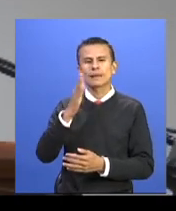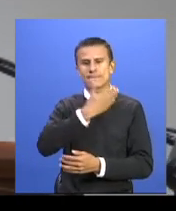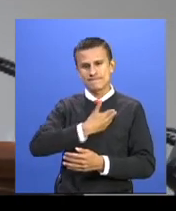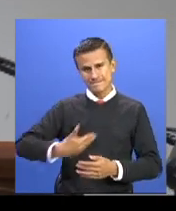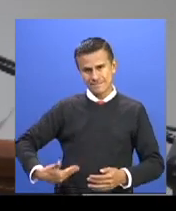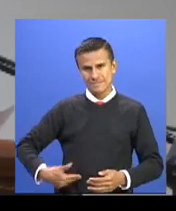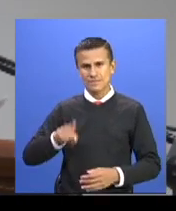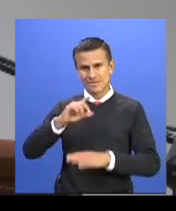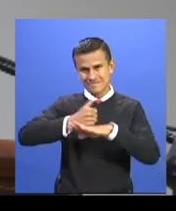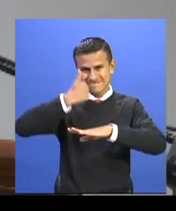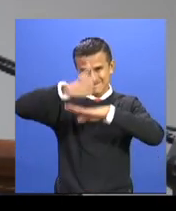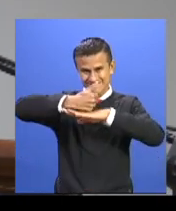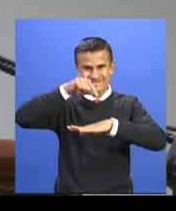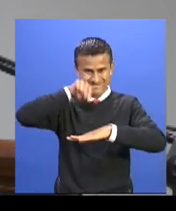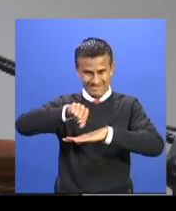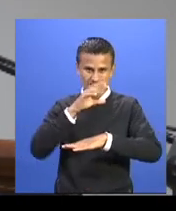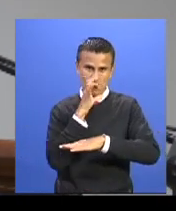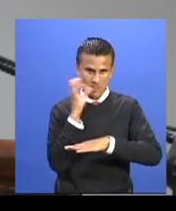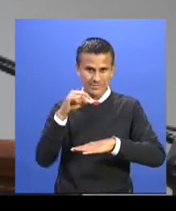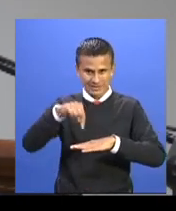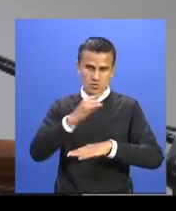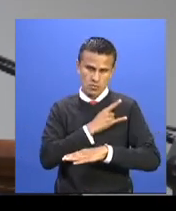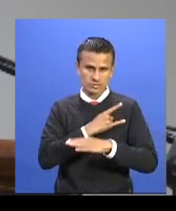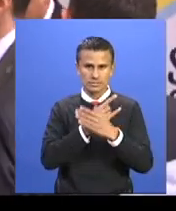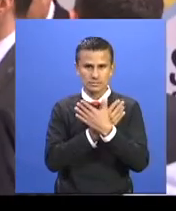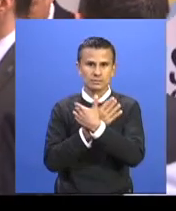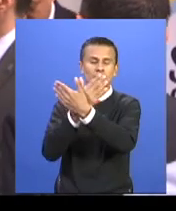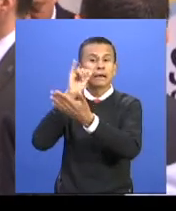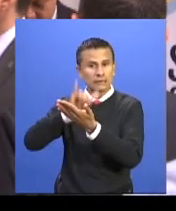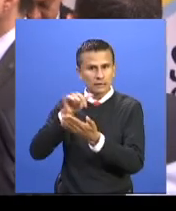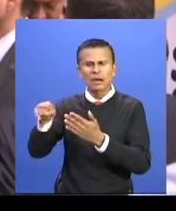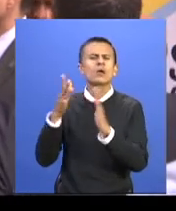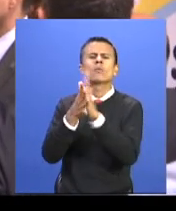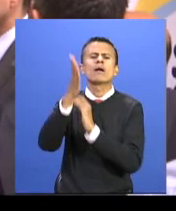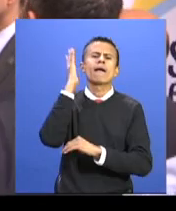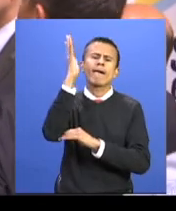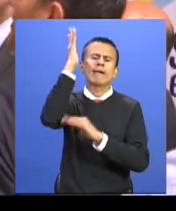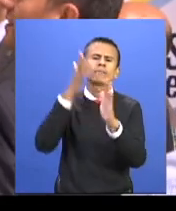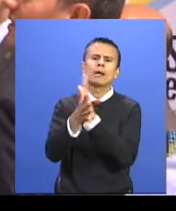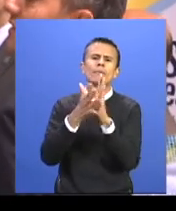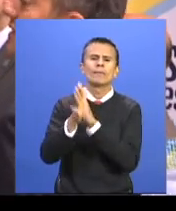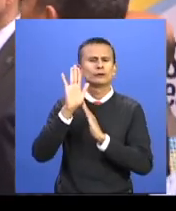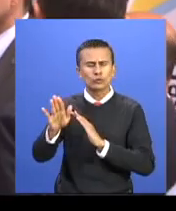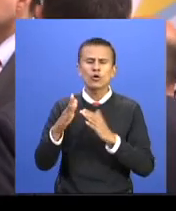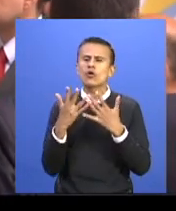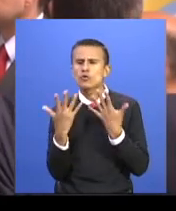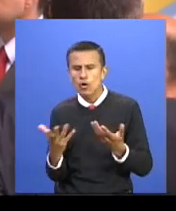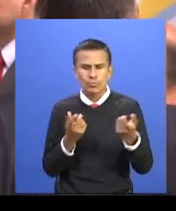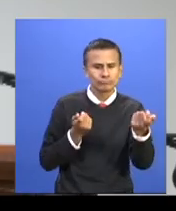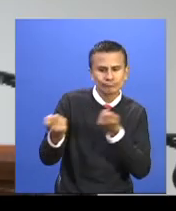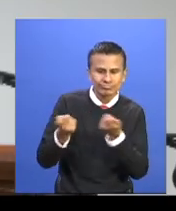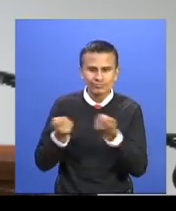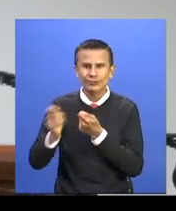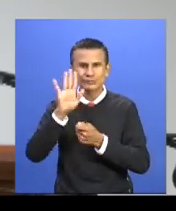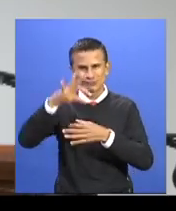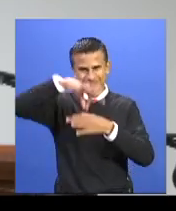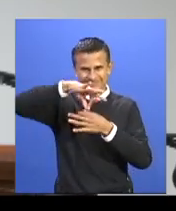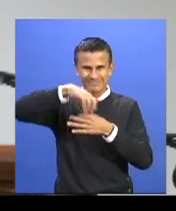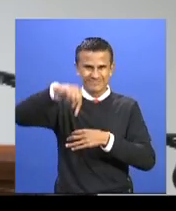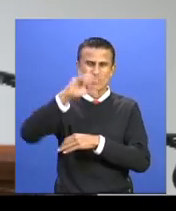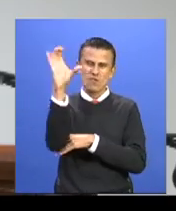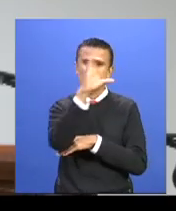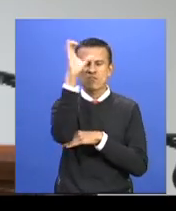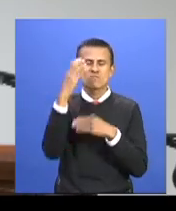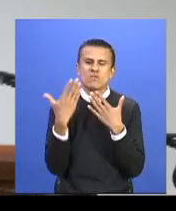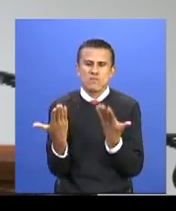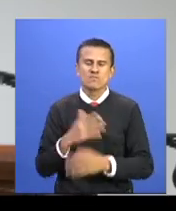evento, presidido por el rector Carlos Andrés Pérez, el registrador dictó una conferencia sobre el poder neutral en el manejo del